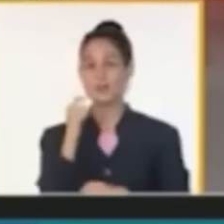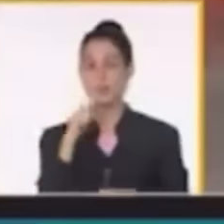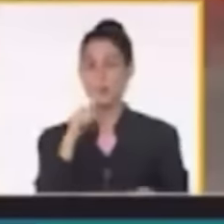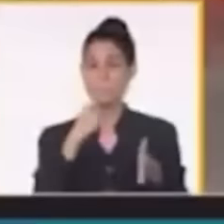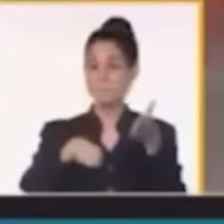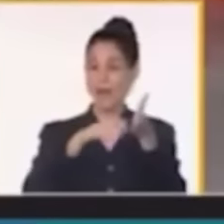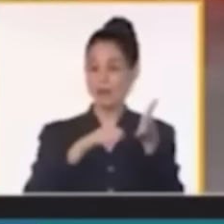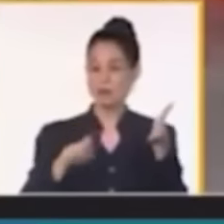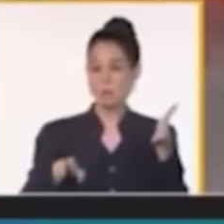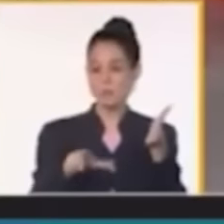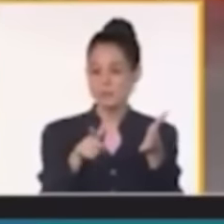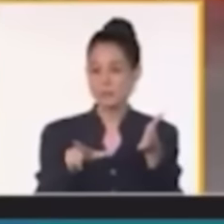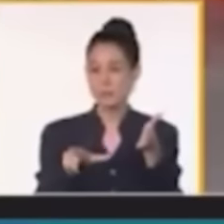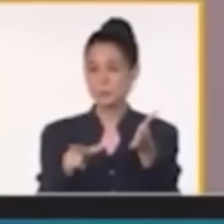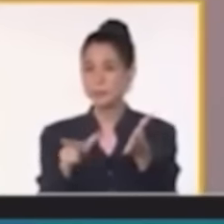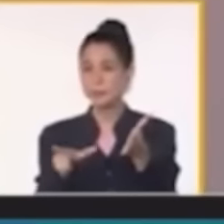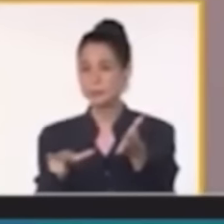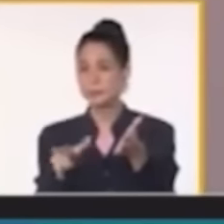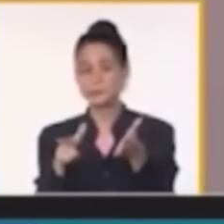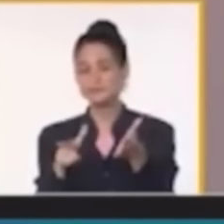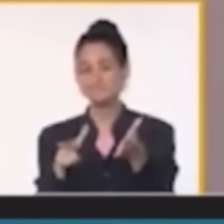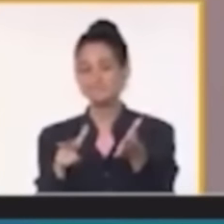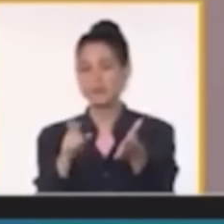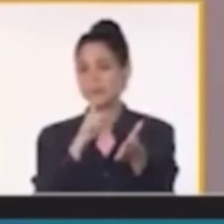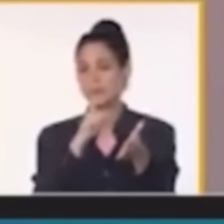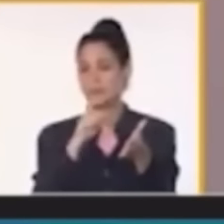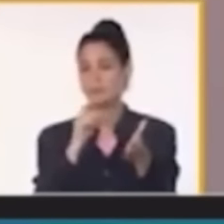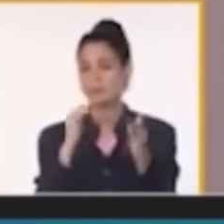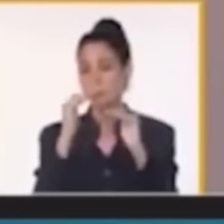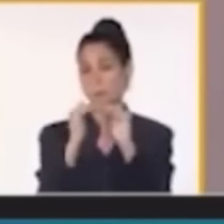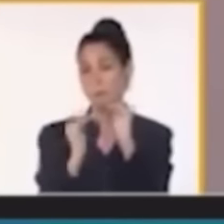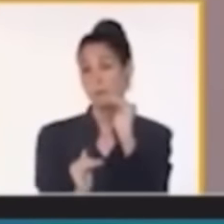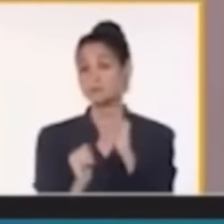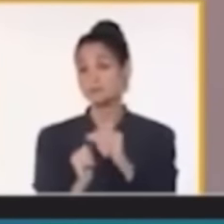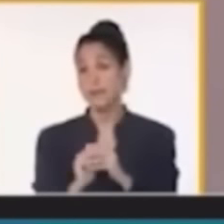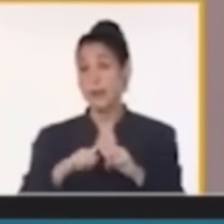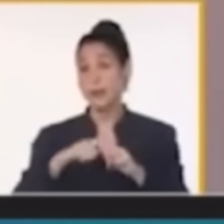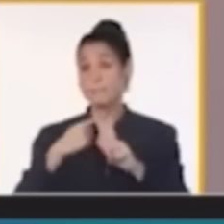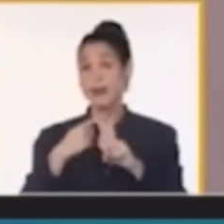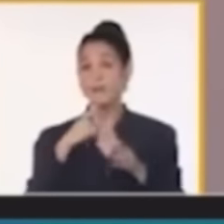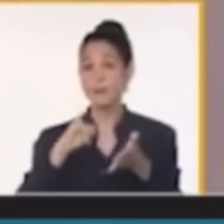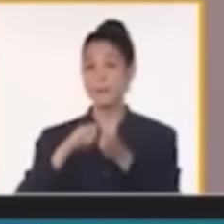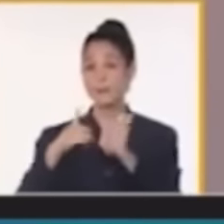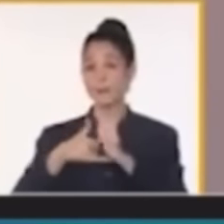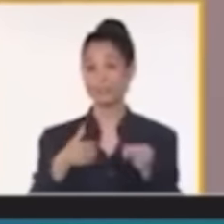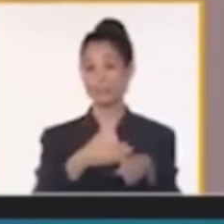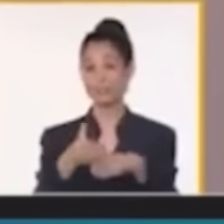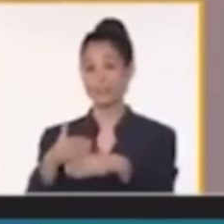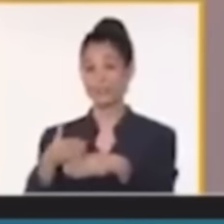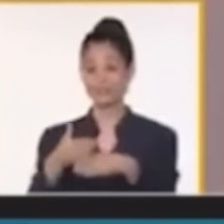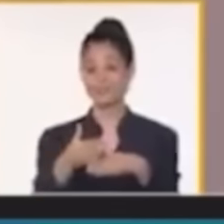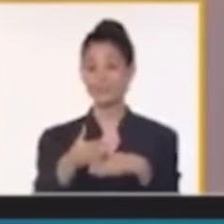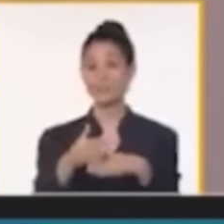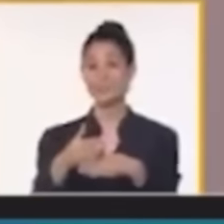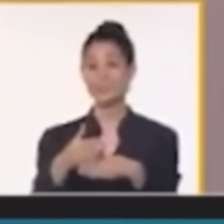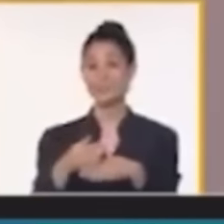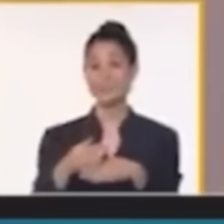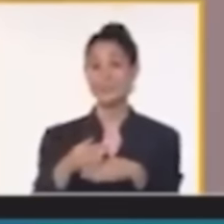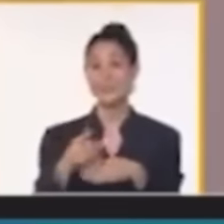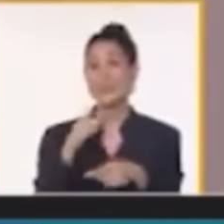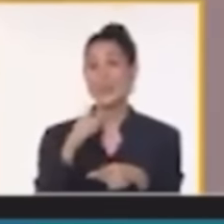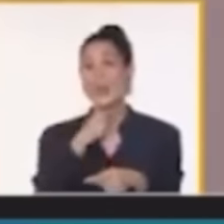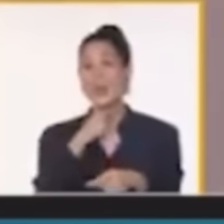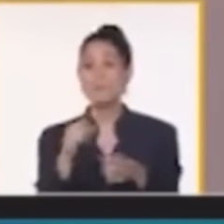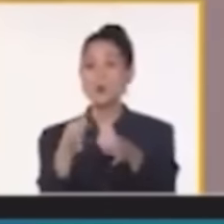planes no no se han podido cumplir la mayoría de los planes y de crecemos en programas importantes fundamentalmente esto de alimentos importantes de las proteínas como el